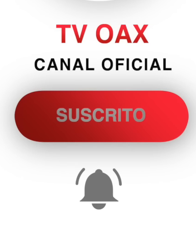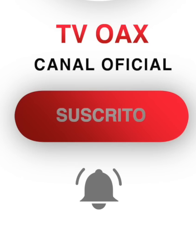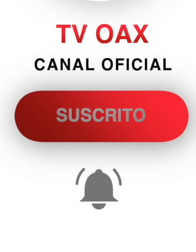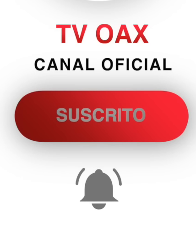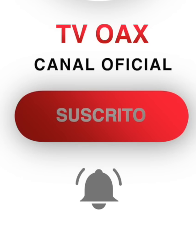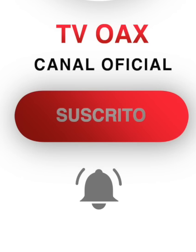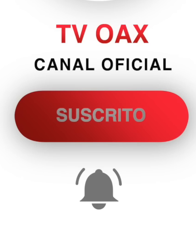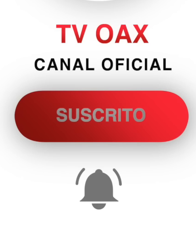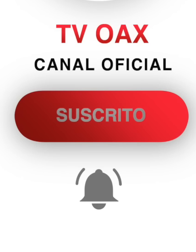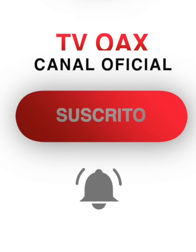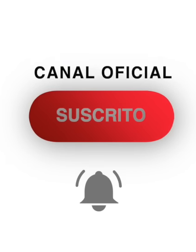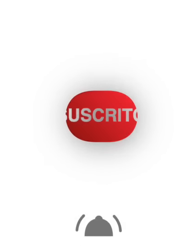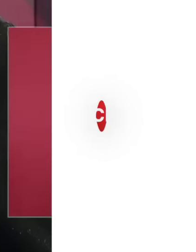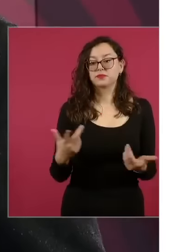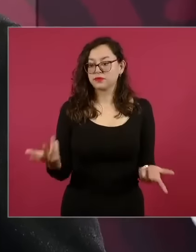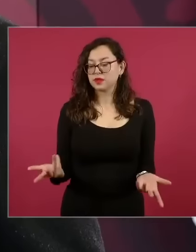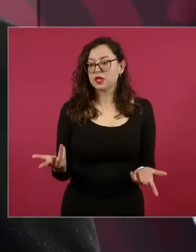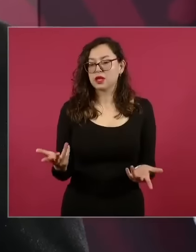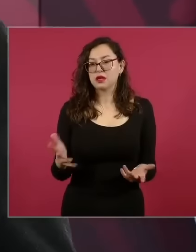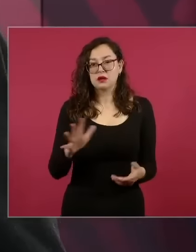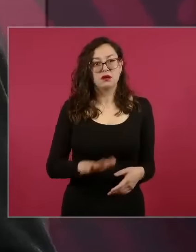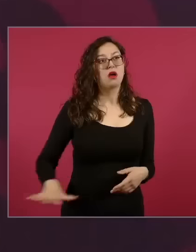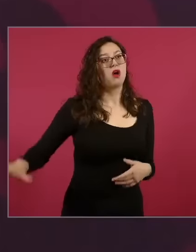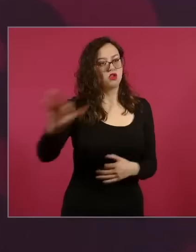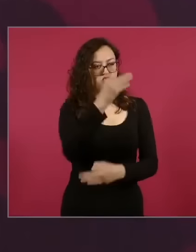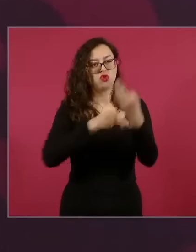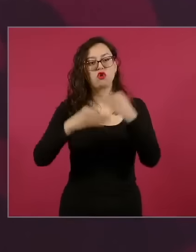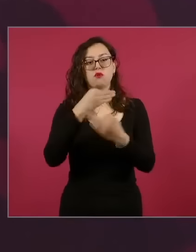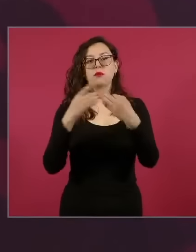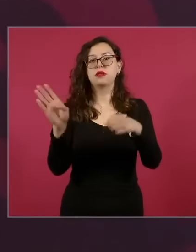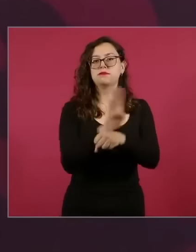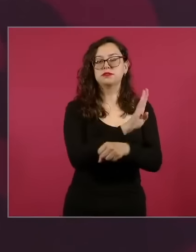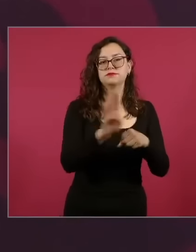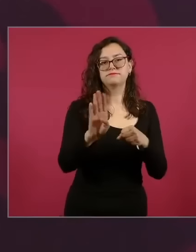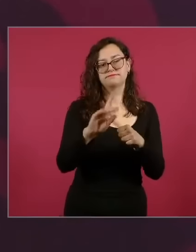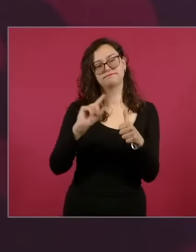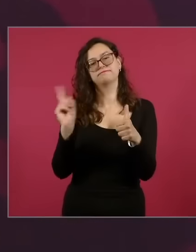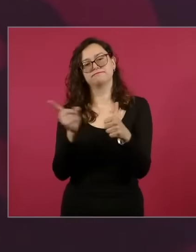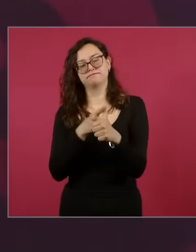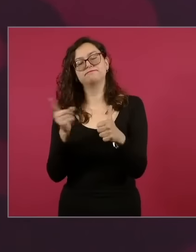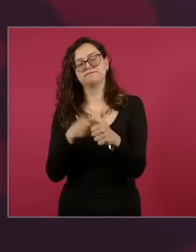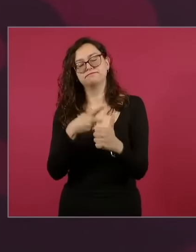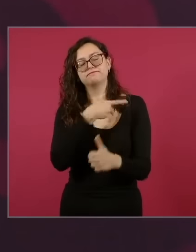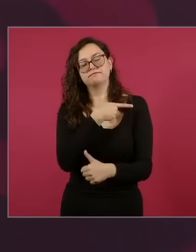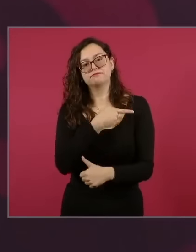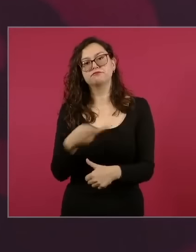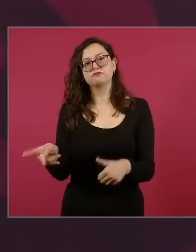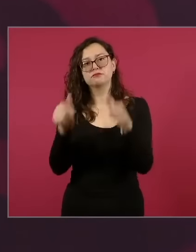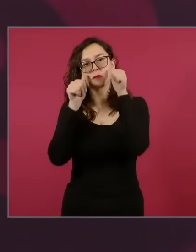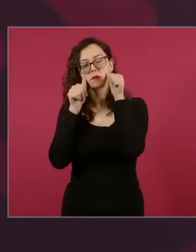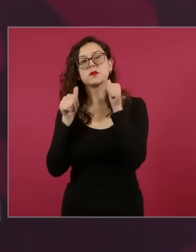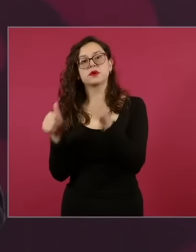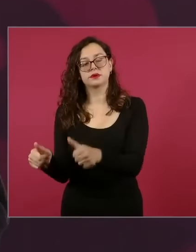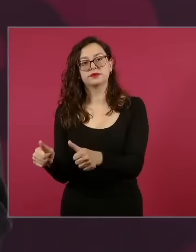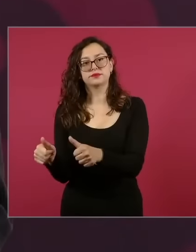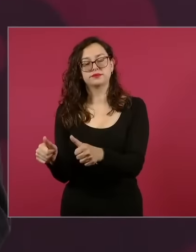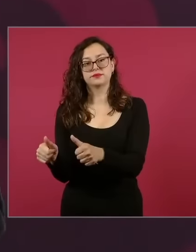nuestro principio de que por el bien de todos, primero los pobres. Y no